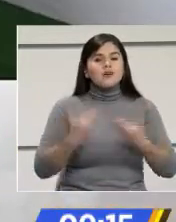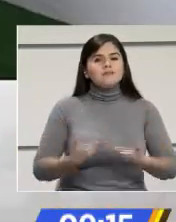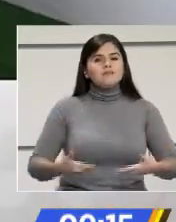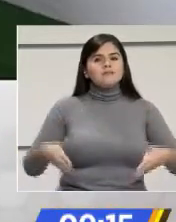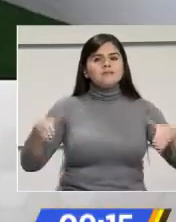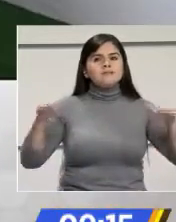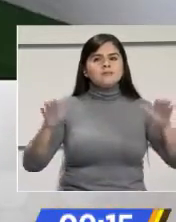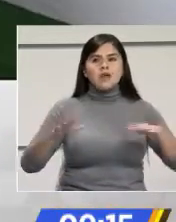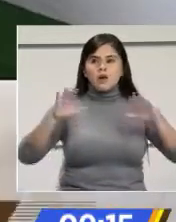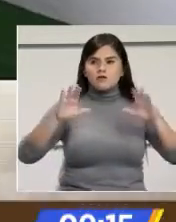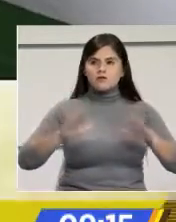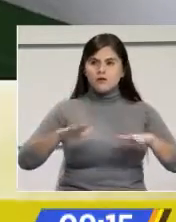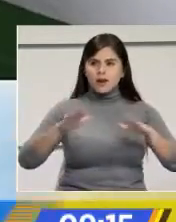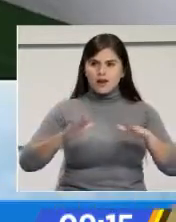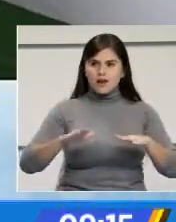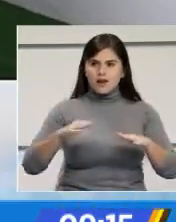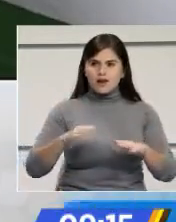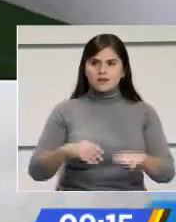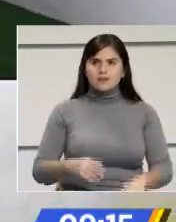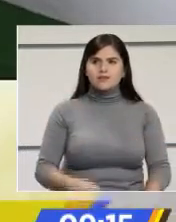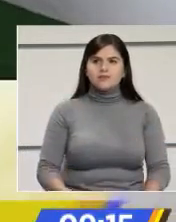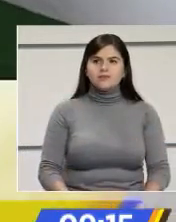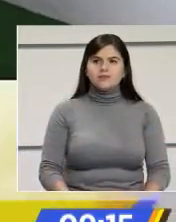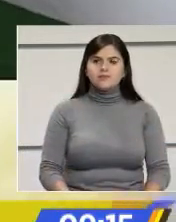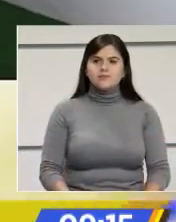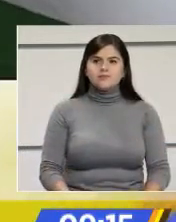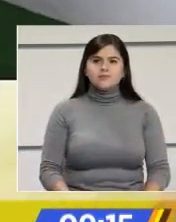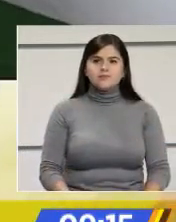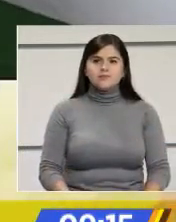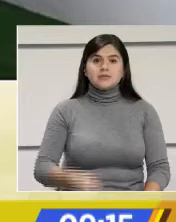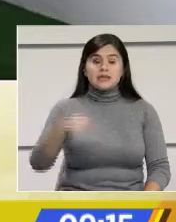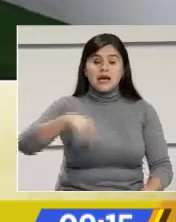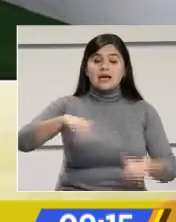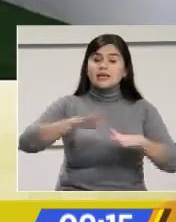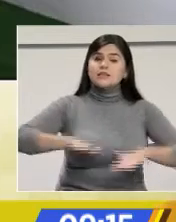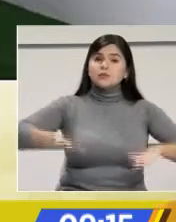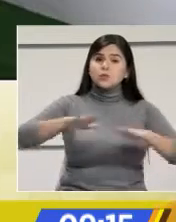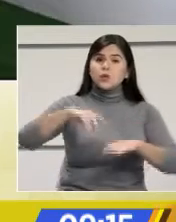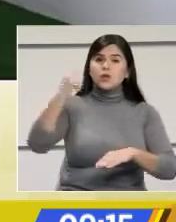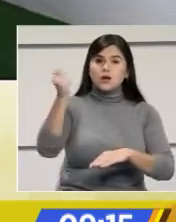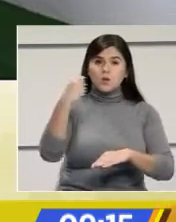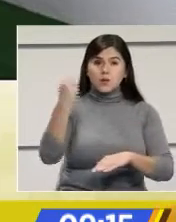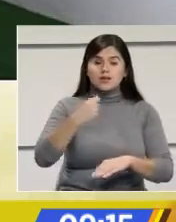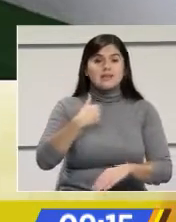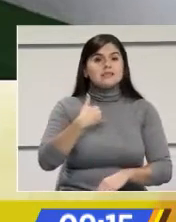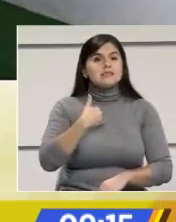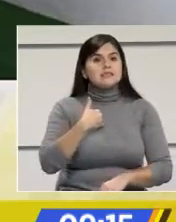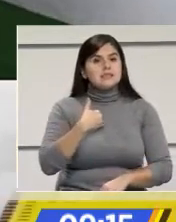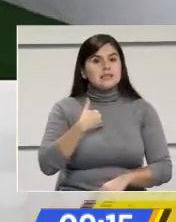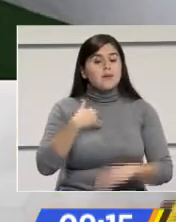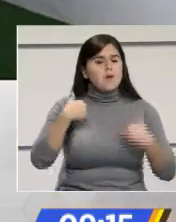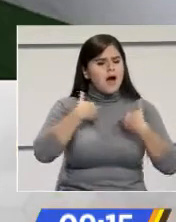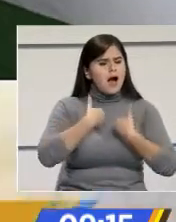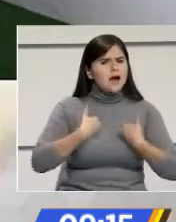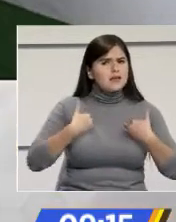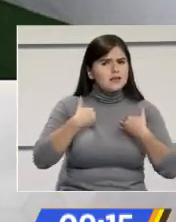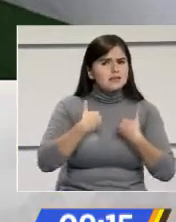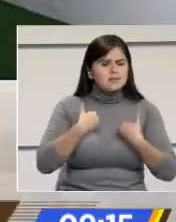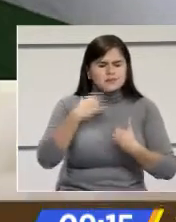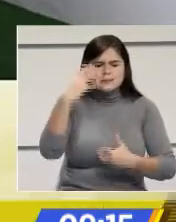Respiración. Ahora vamos a hacer, miren, acá en la zona de Guanacaste, tenemos